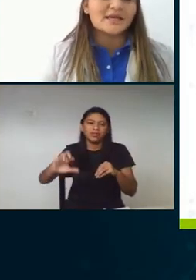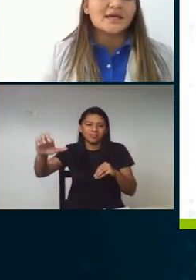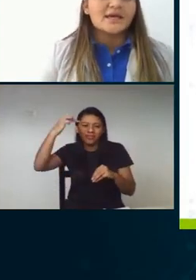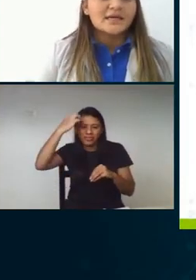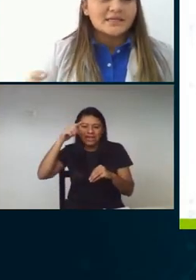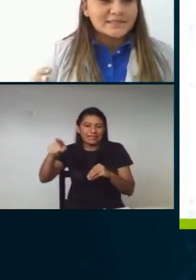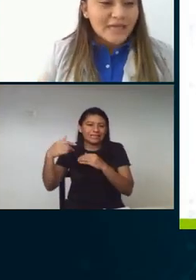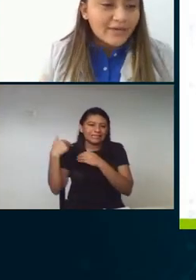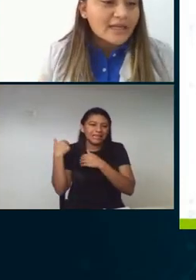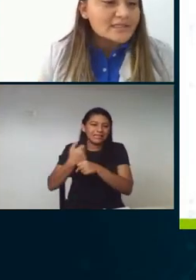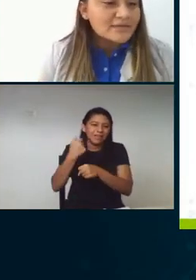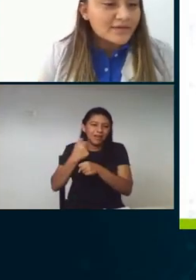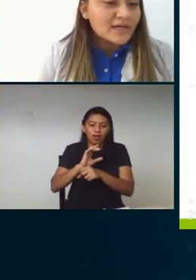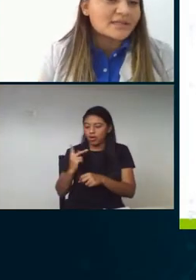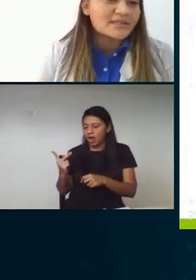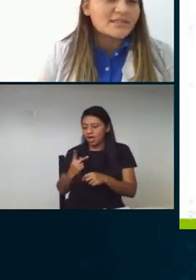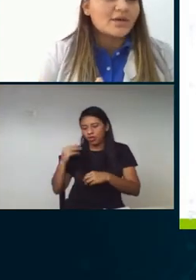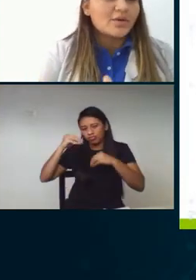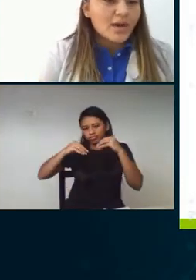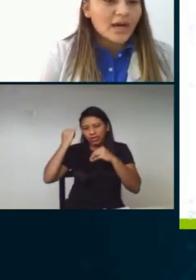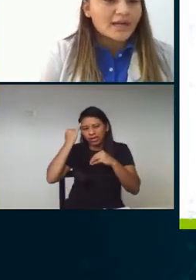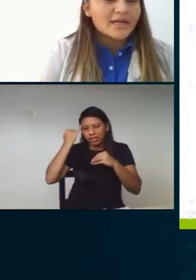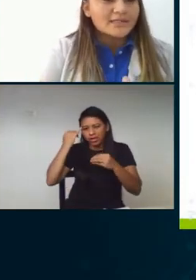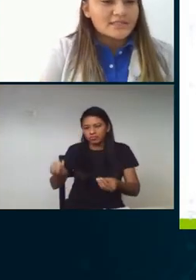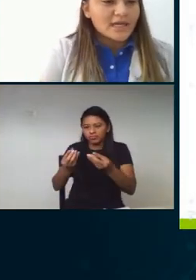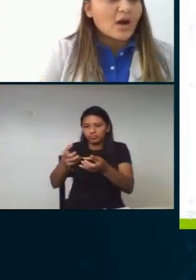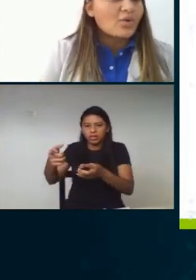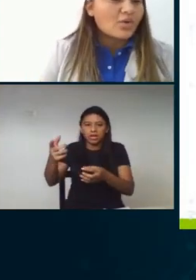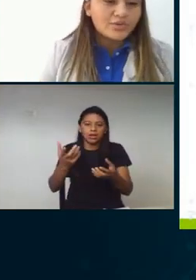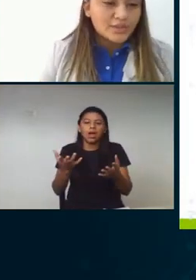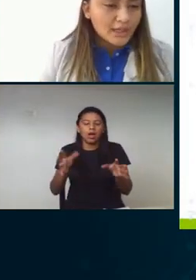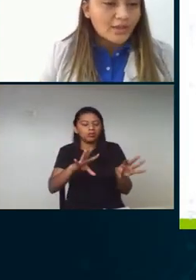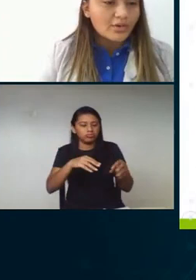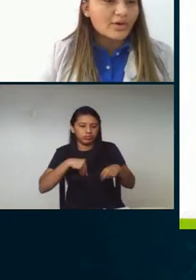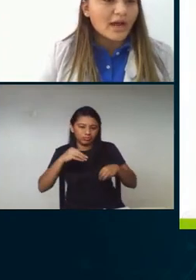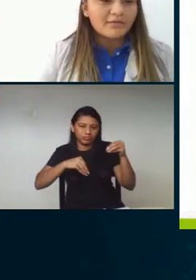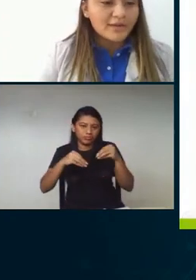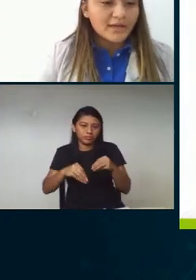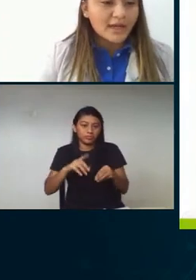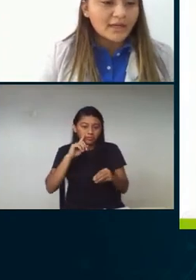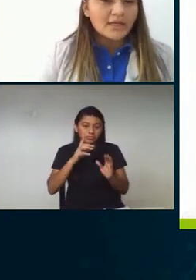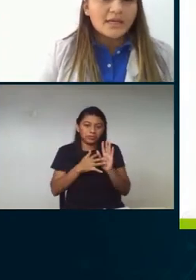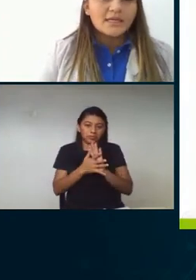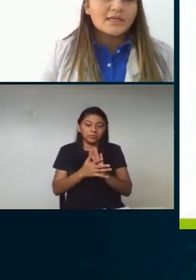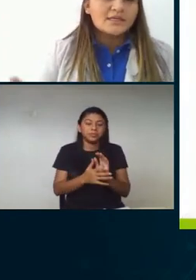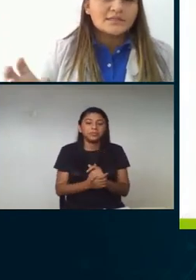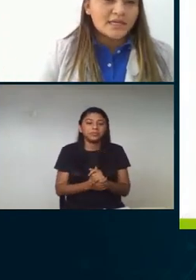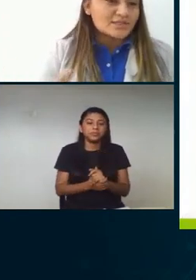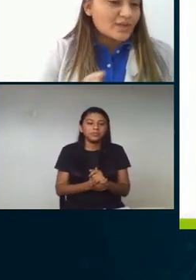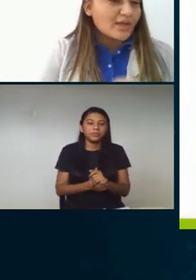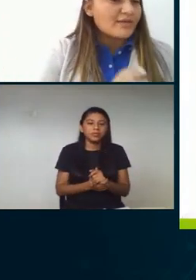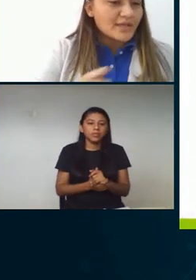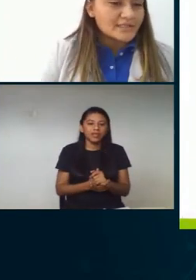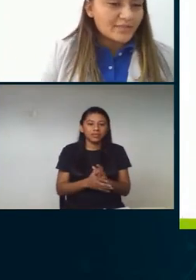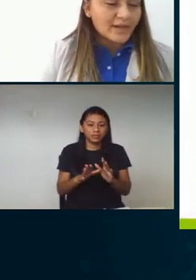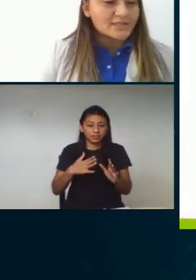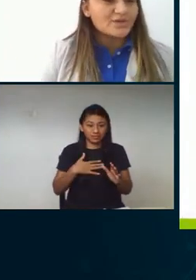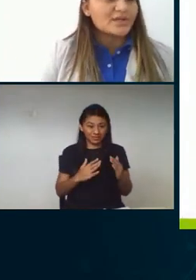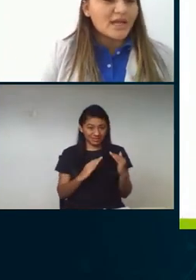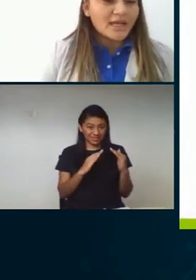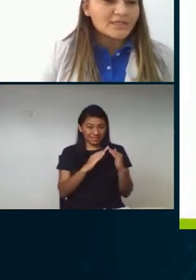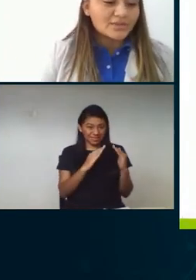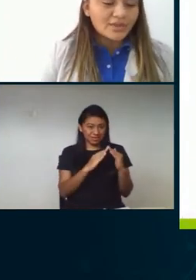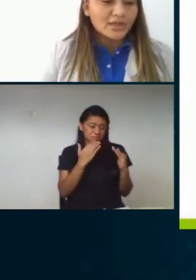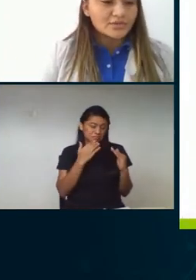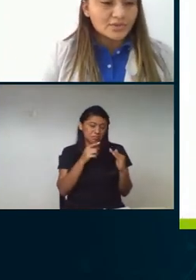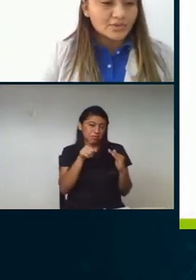lo que se sabe clasificar desde el hogar llega a un contenedor al final y se hace una debida